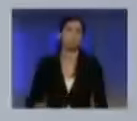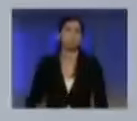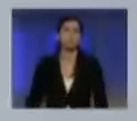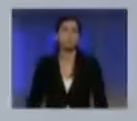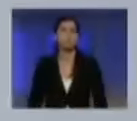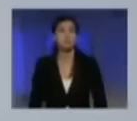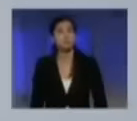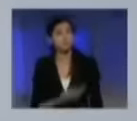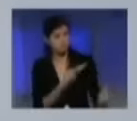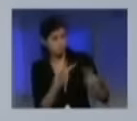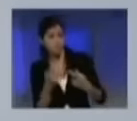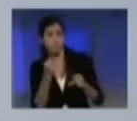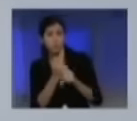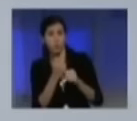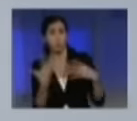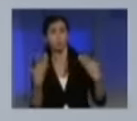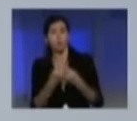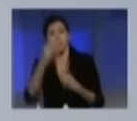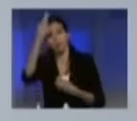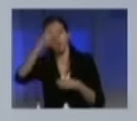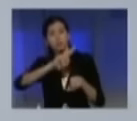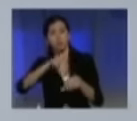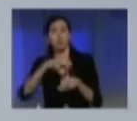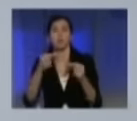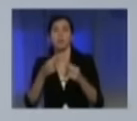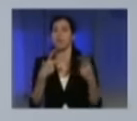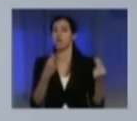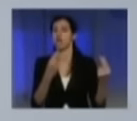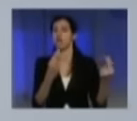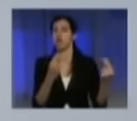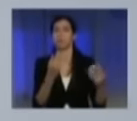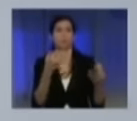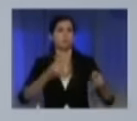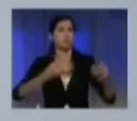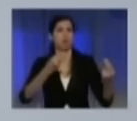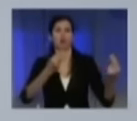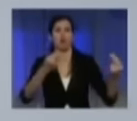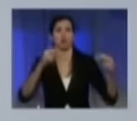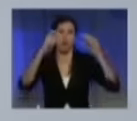Vamos a trabajar en el Consejo Nacional de Economía. No, no, no, no.